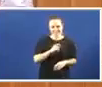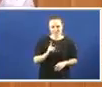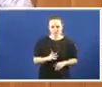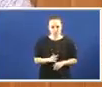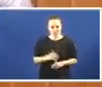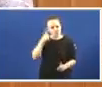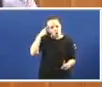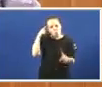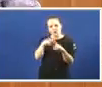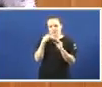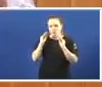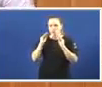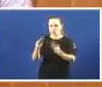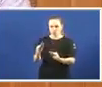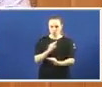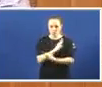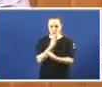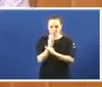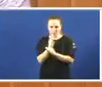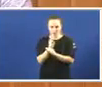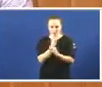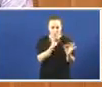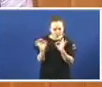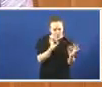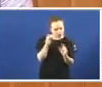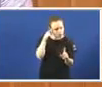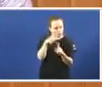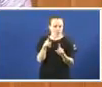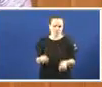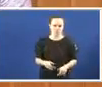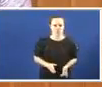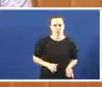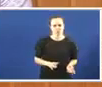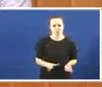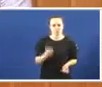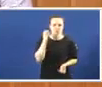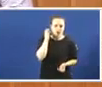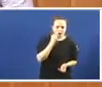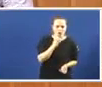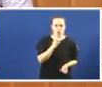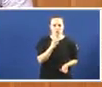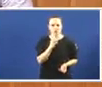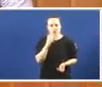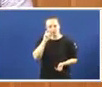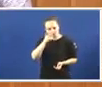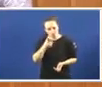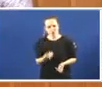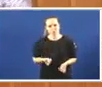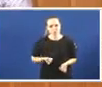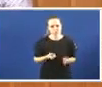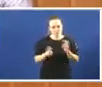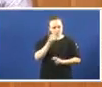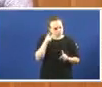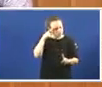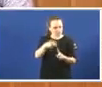obxectivo buscado de forma premeditada polo goberno de Rajoy e polo goberno de Feijóo. Está